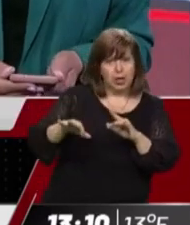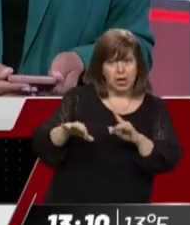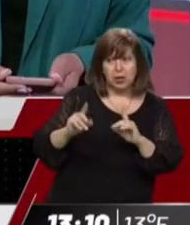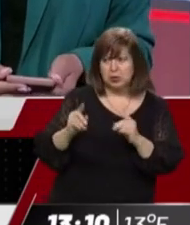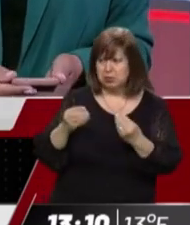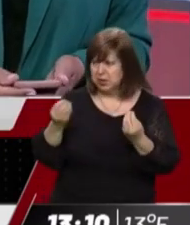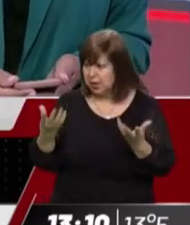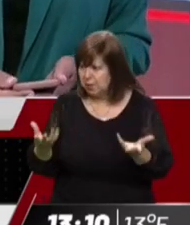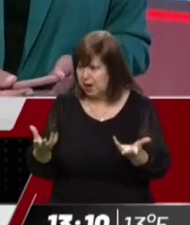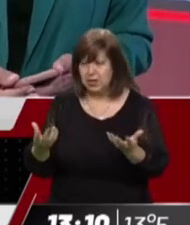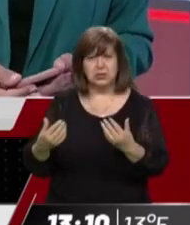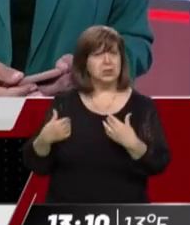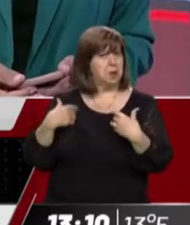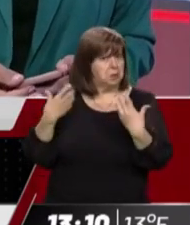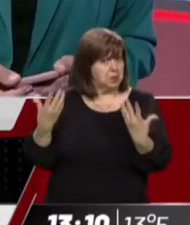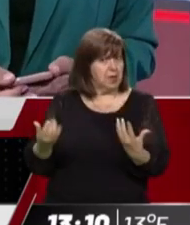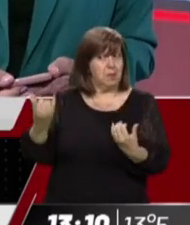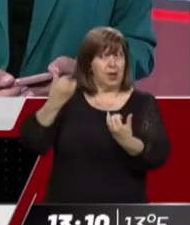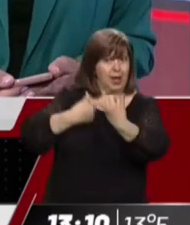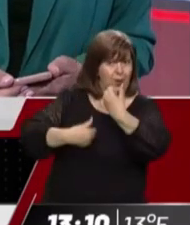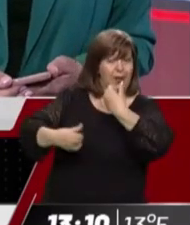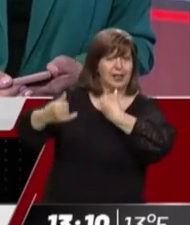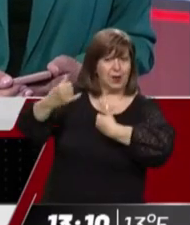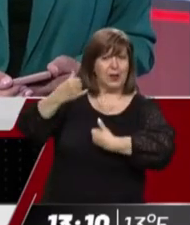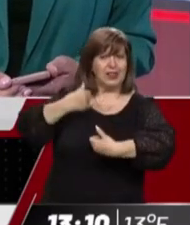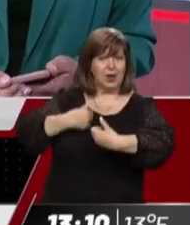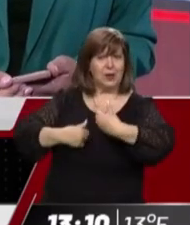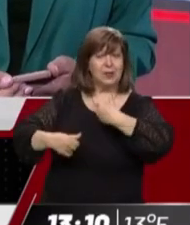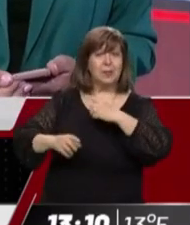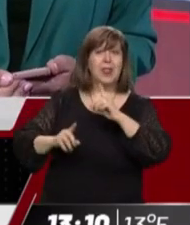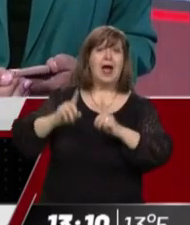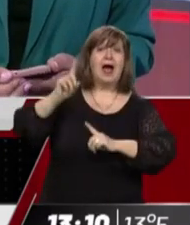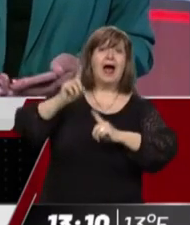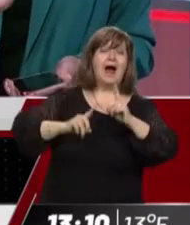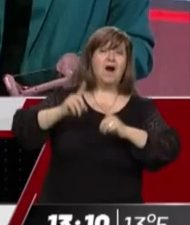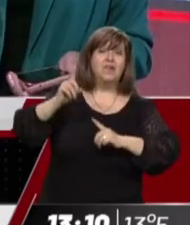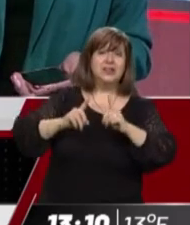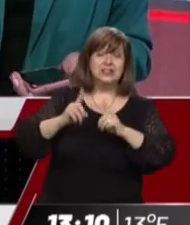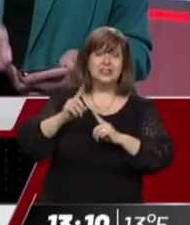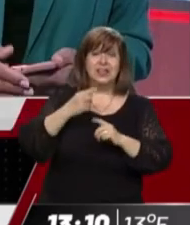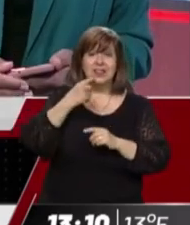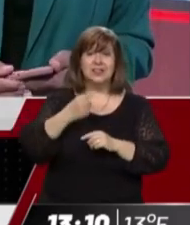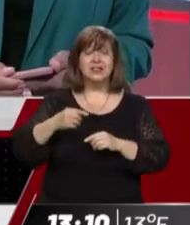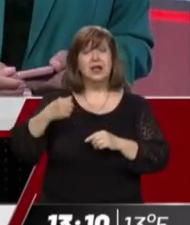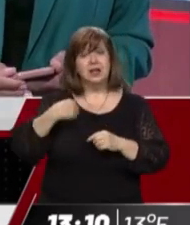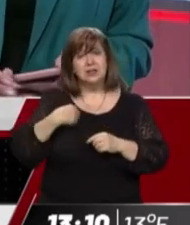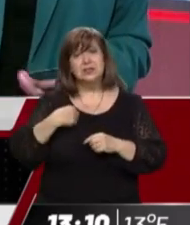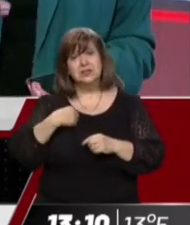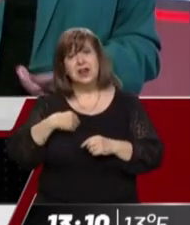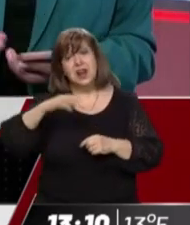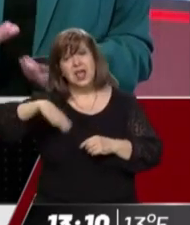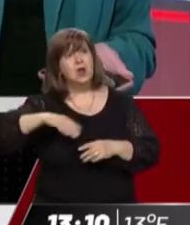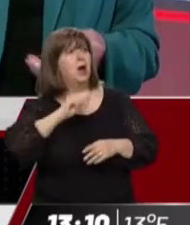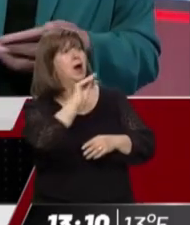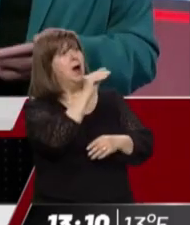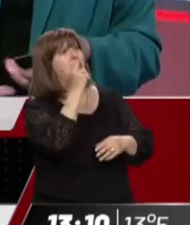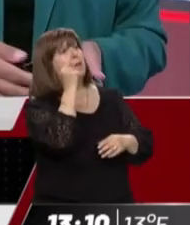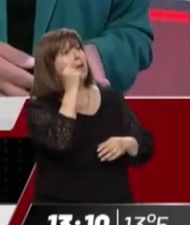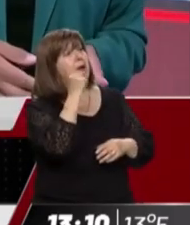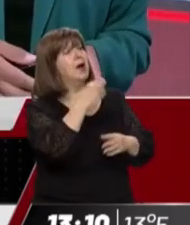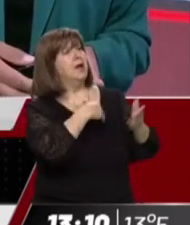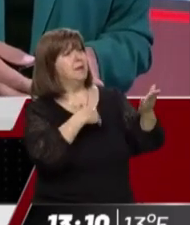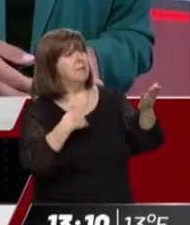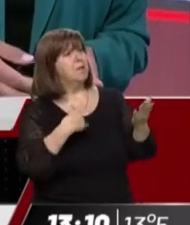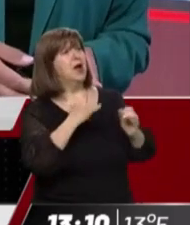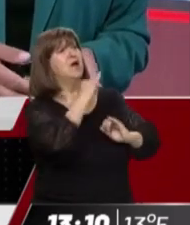lo que vos quieras hables con él, porque él te va a contar todo. Nada más que nos decían ellos, bueno, a veces son los adultos los que, nada, se aíslan de